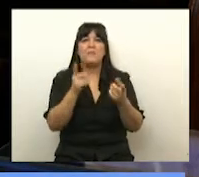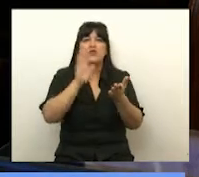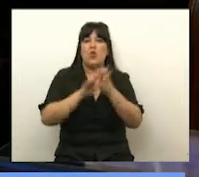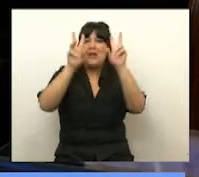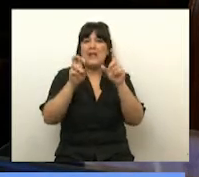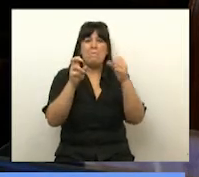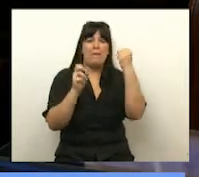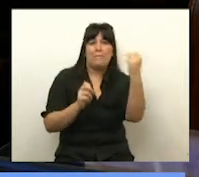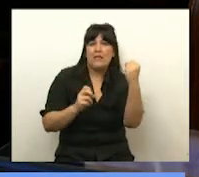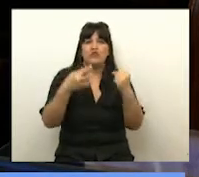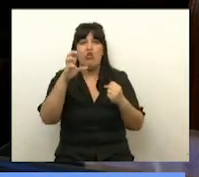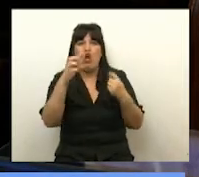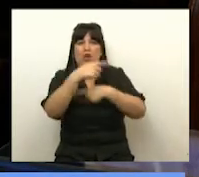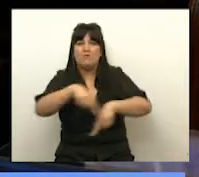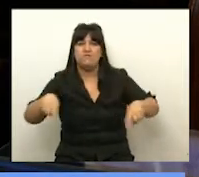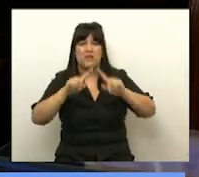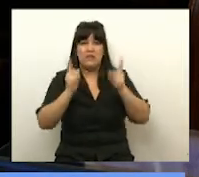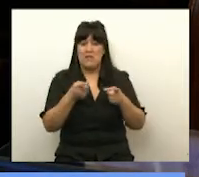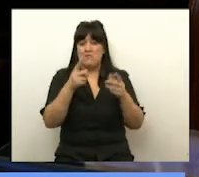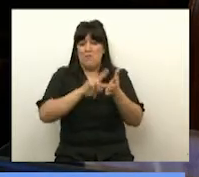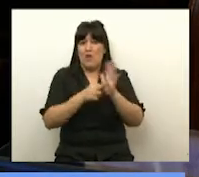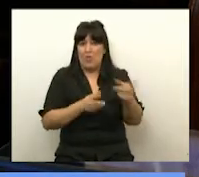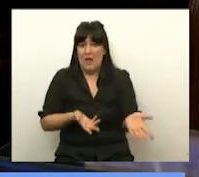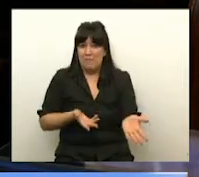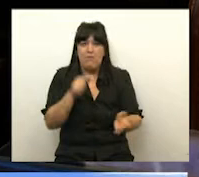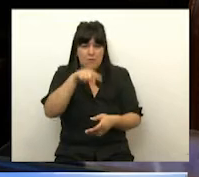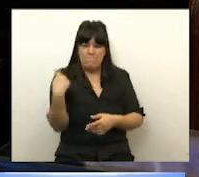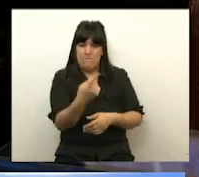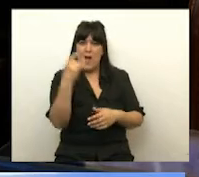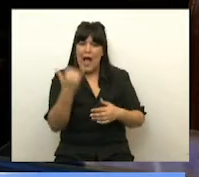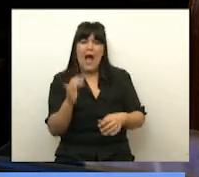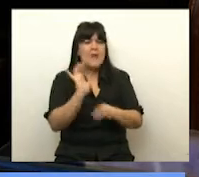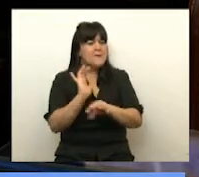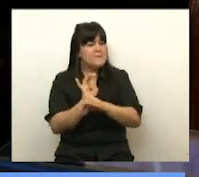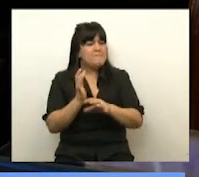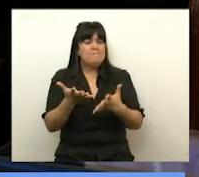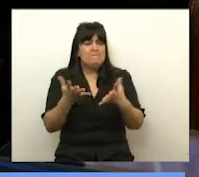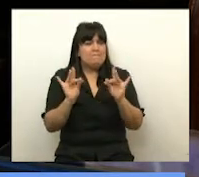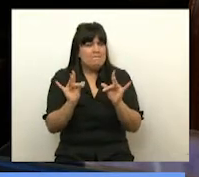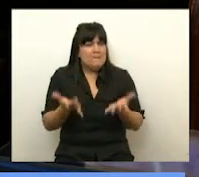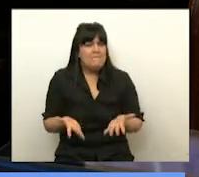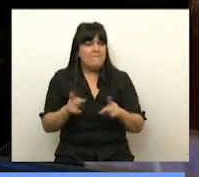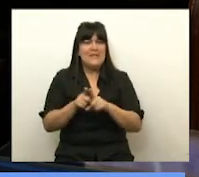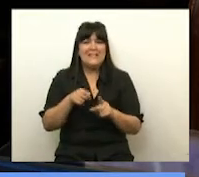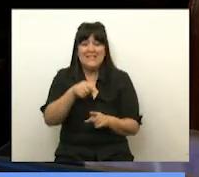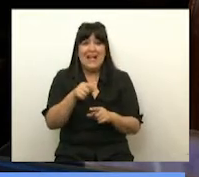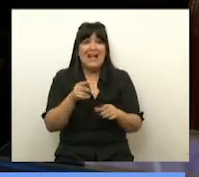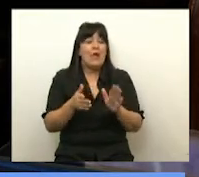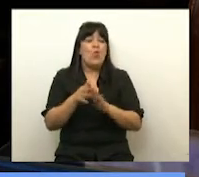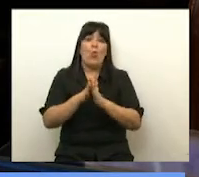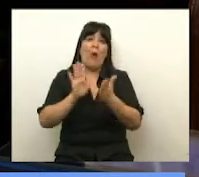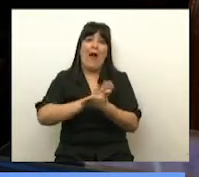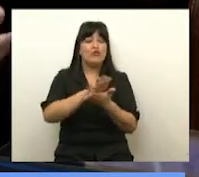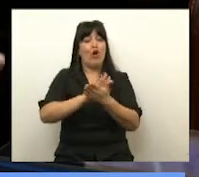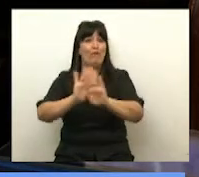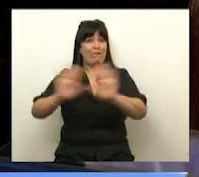monetaristas. Y este es un gran problema. Estamos frente a una trampa de la que nos va a costar muchísimo salir. Y yo,